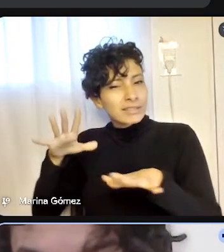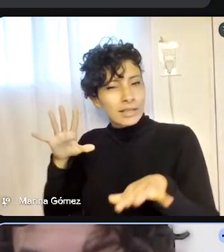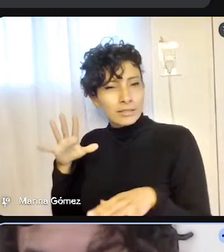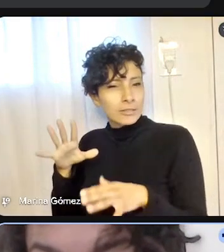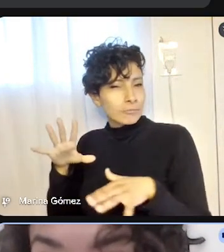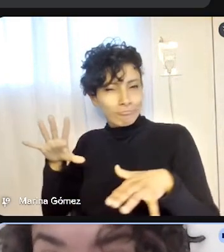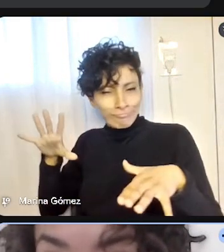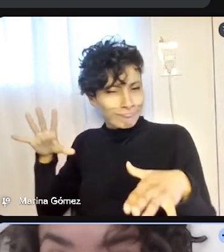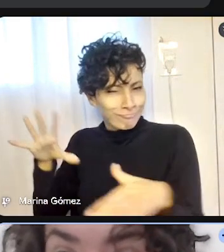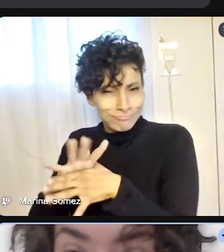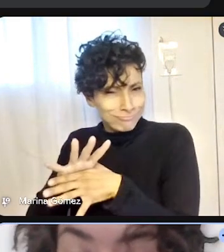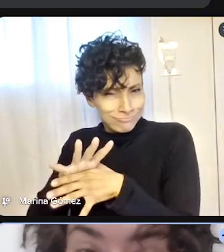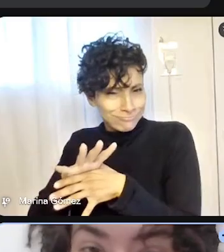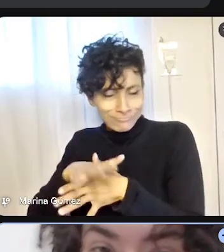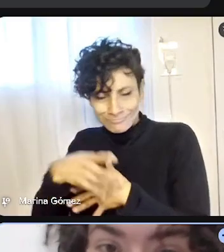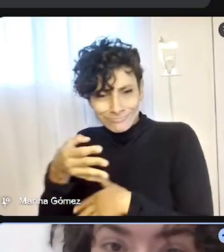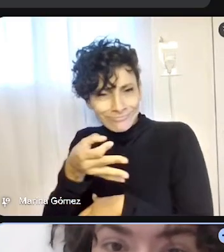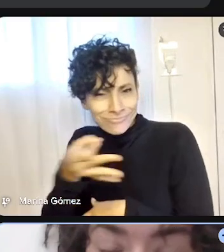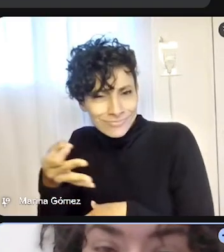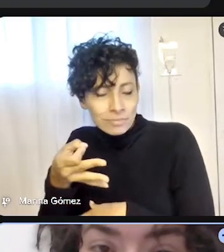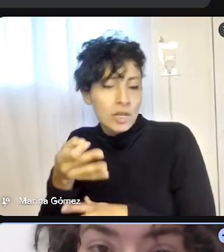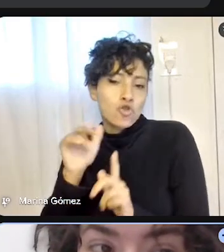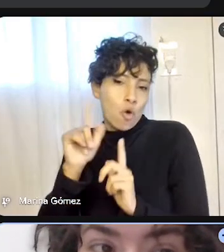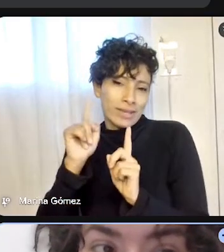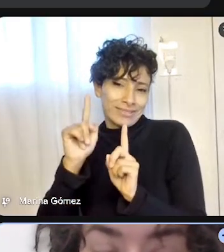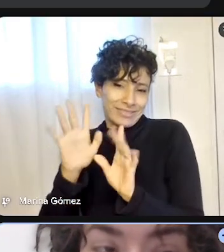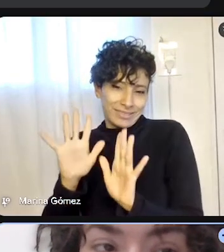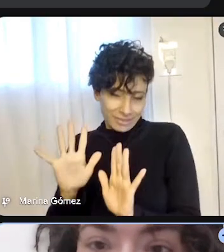sus dificultades.